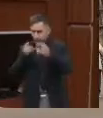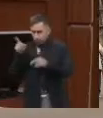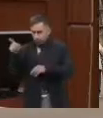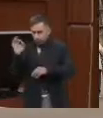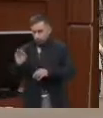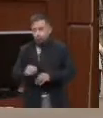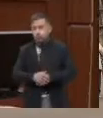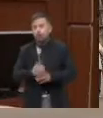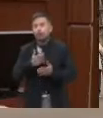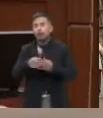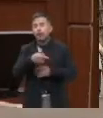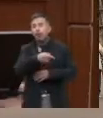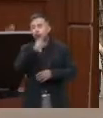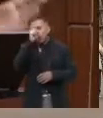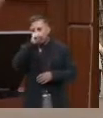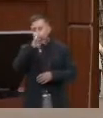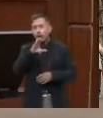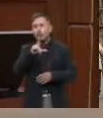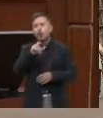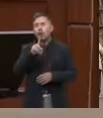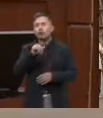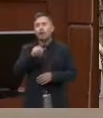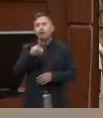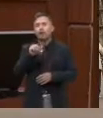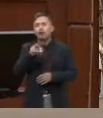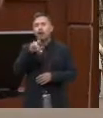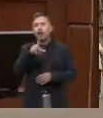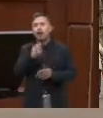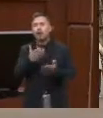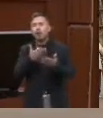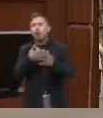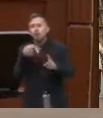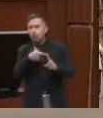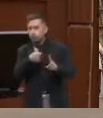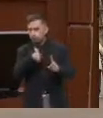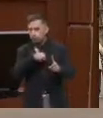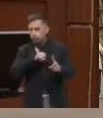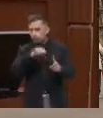la propuesta de la consejera Claudia Zavala en el sentido de ir